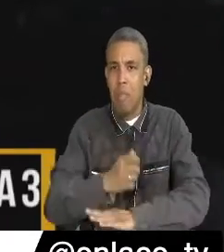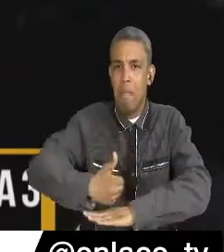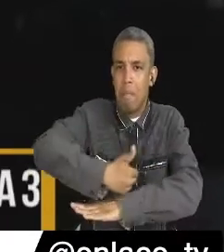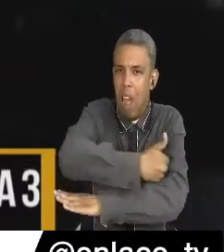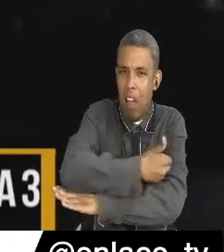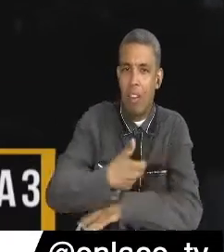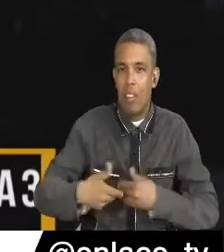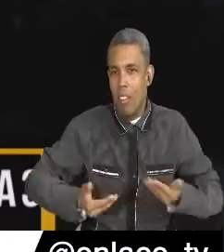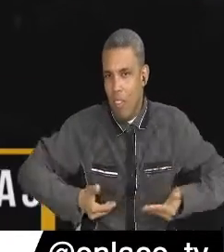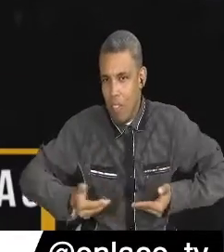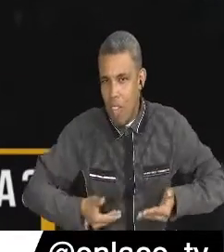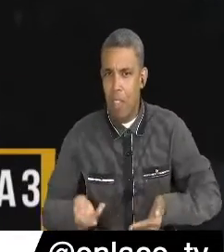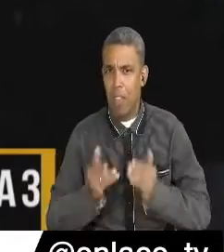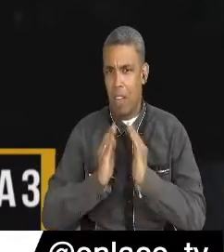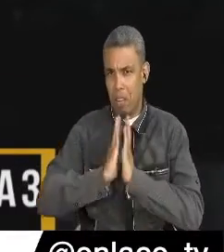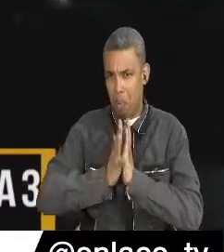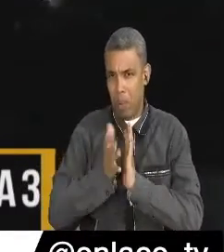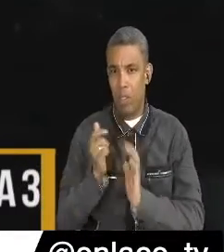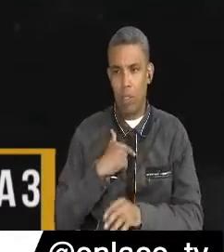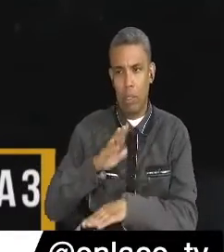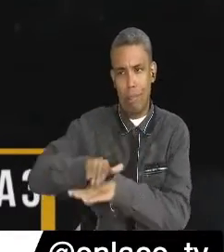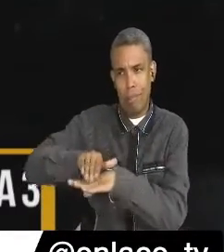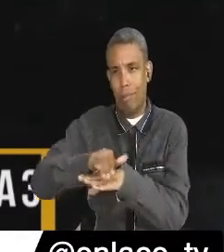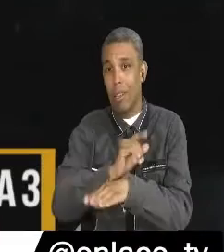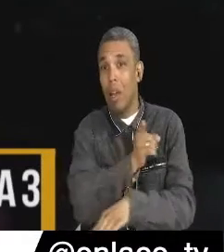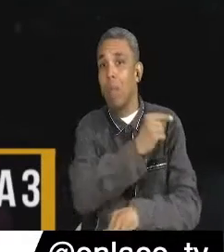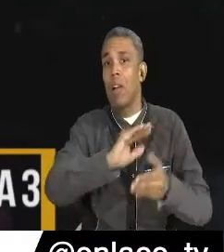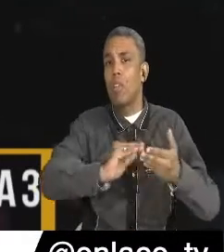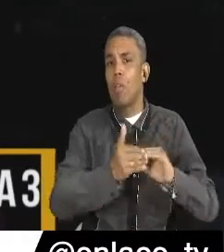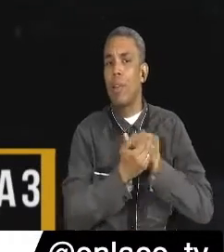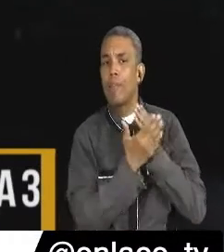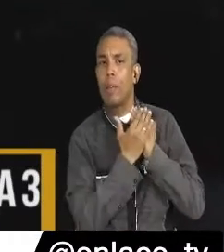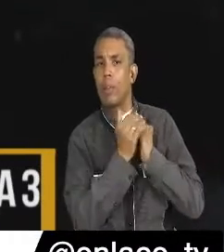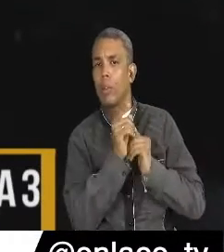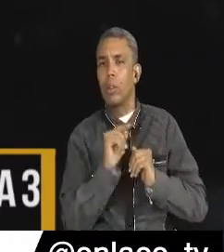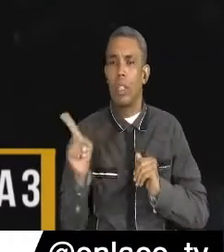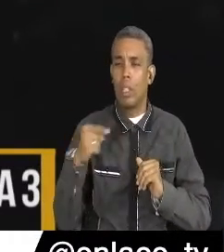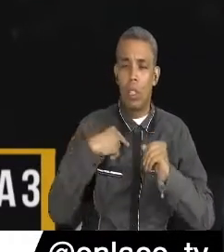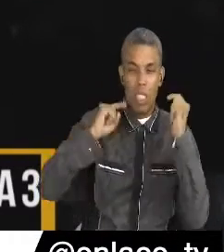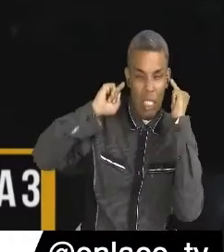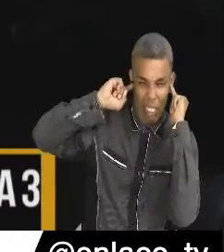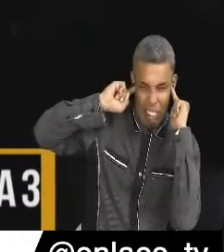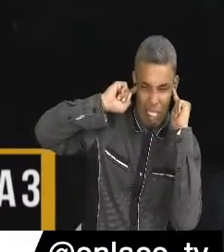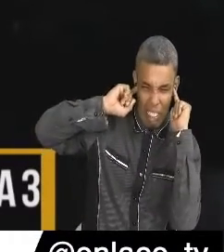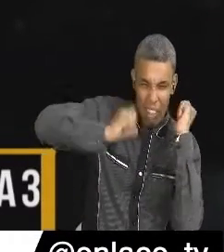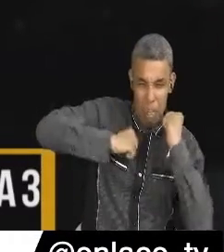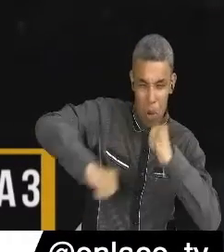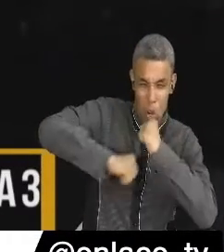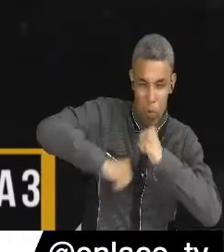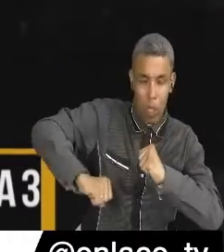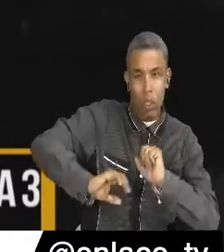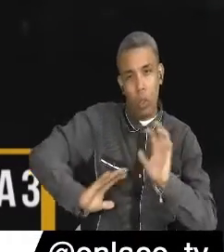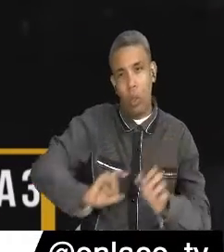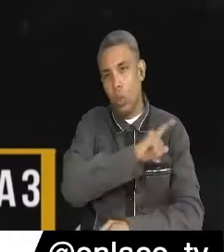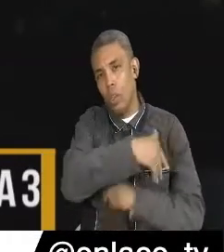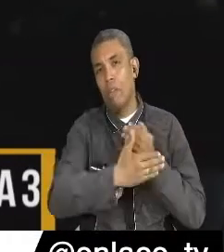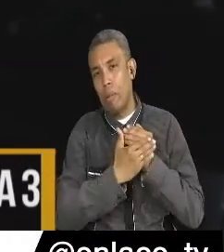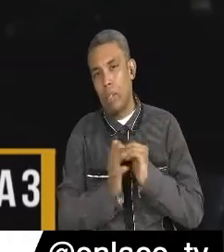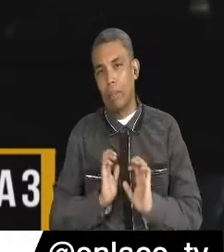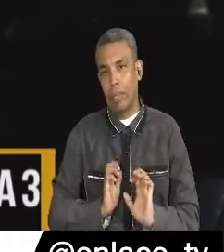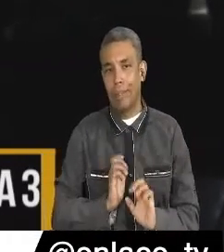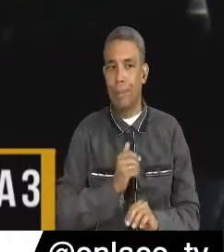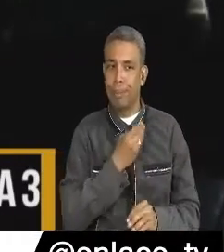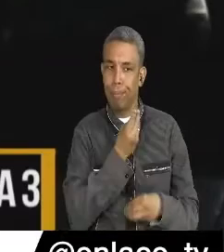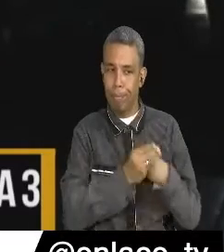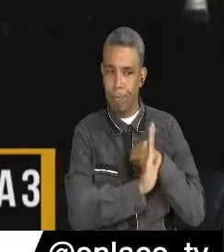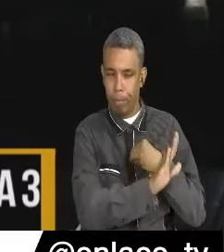tipo de llamado, ese tipo de quejas por parte de la comunidad y sensibilizamos tanto al administrador como a las personas que laboran en el